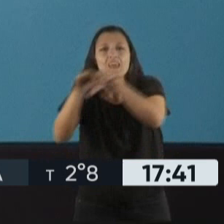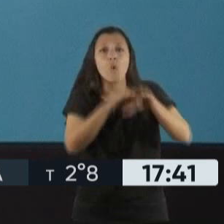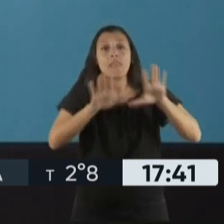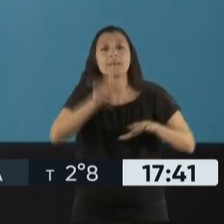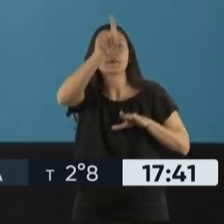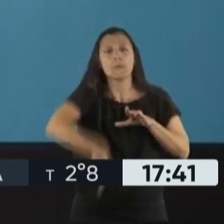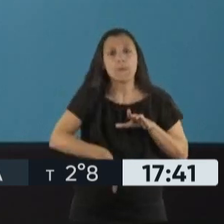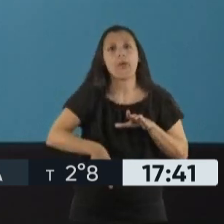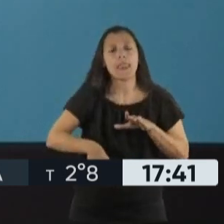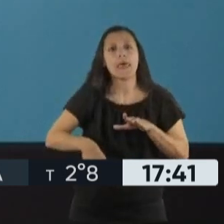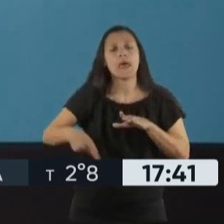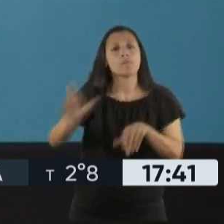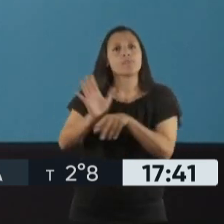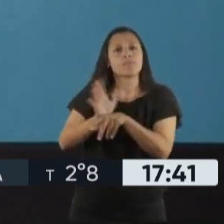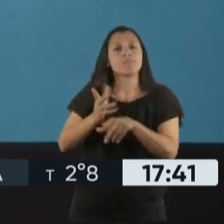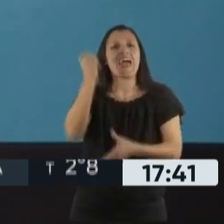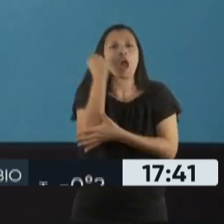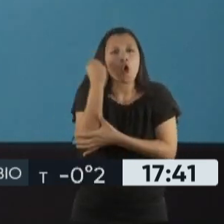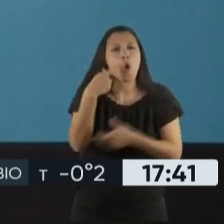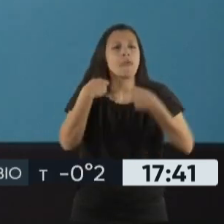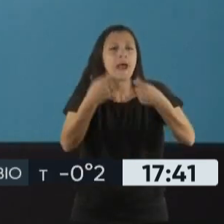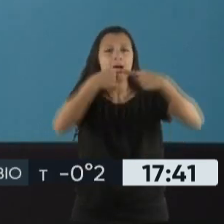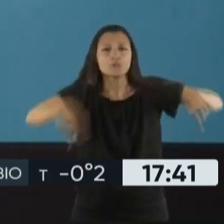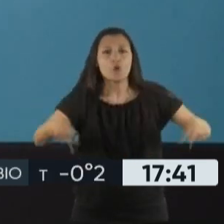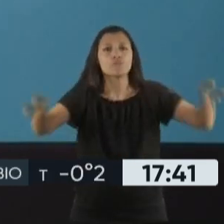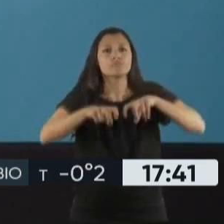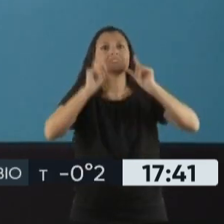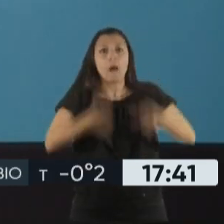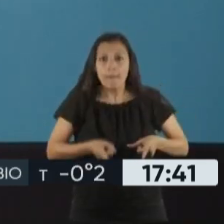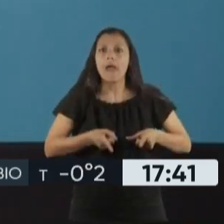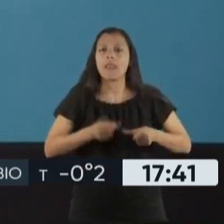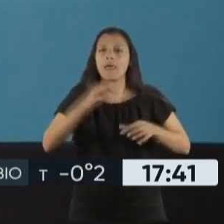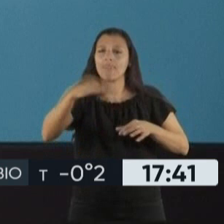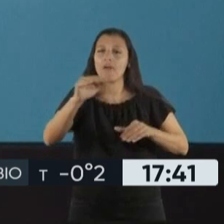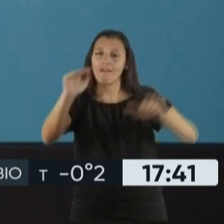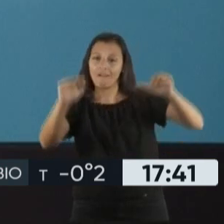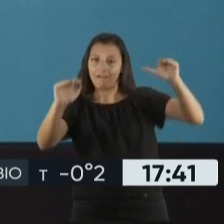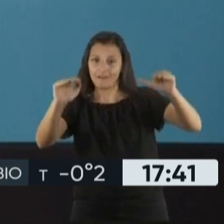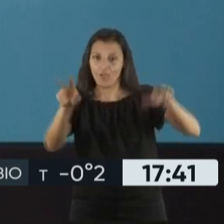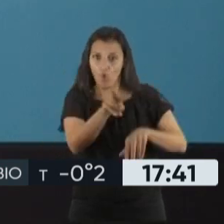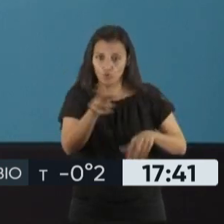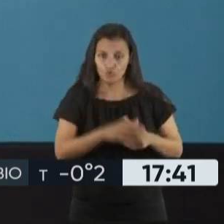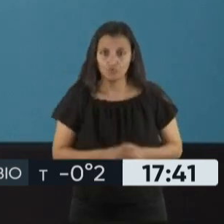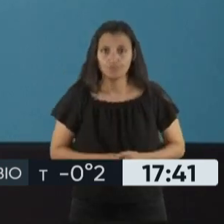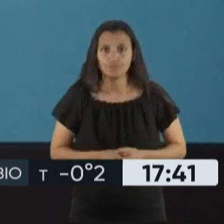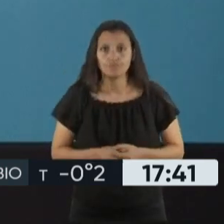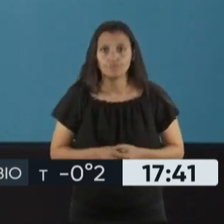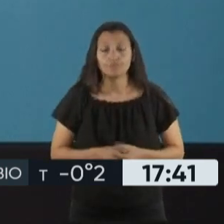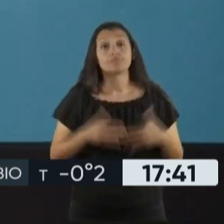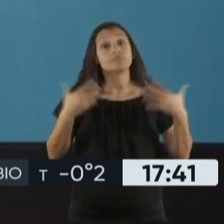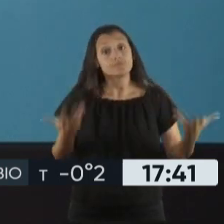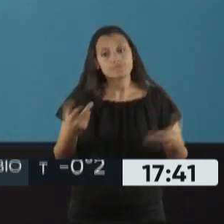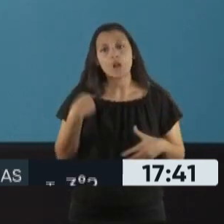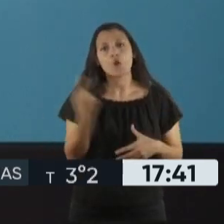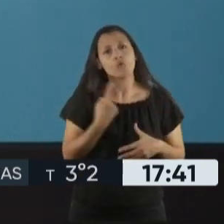de la oferta que genera la economía y el crecimiento de la demanda vayan de la mano. Por eso es que